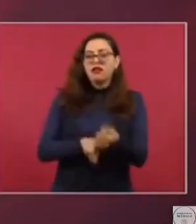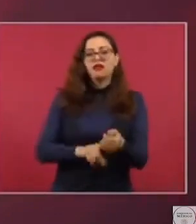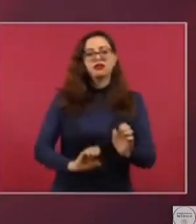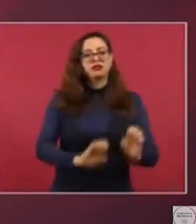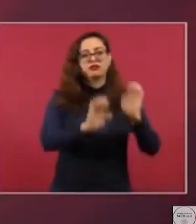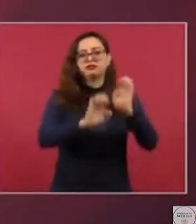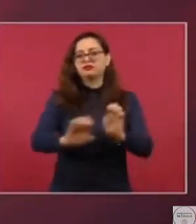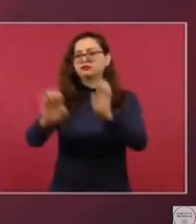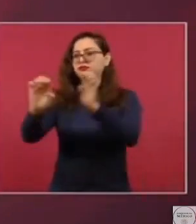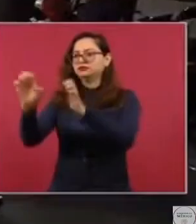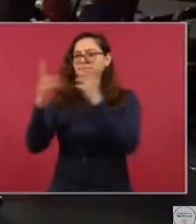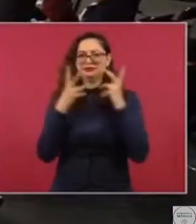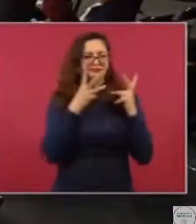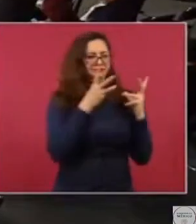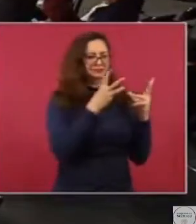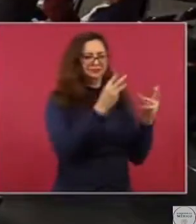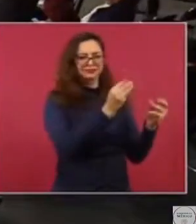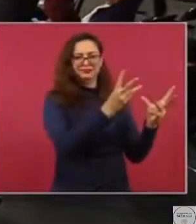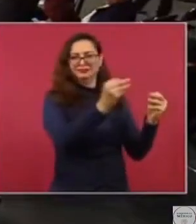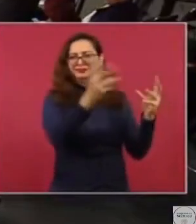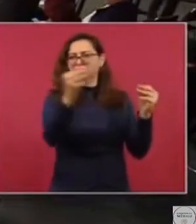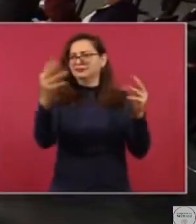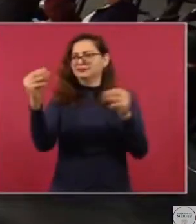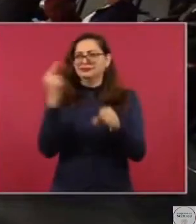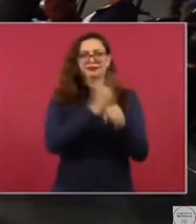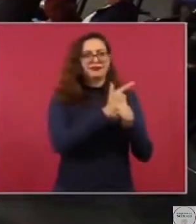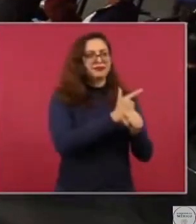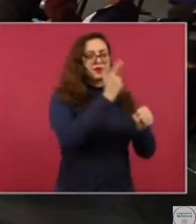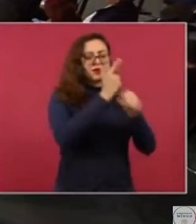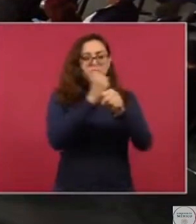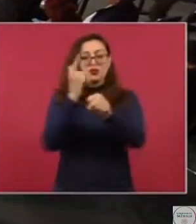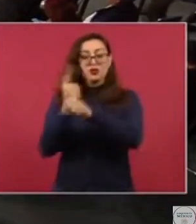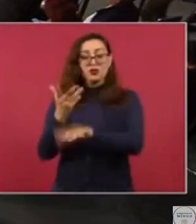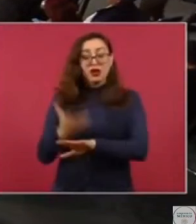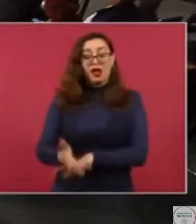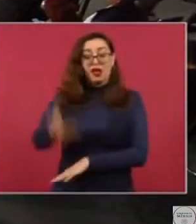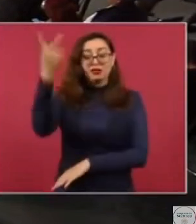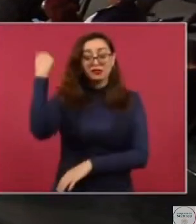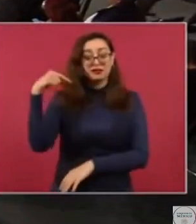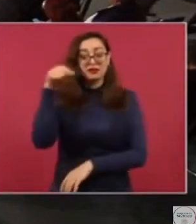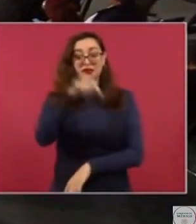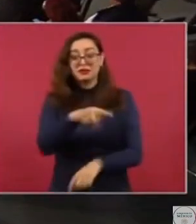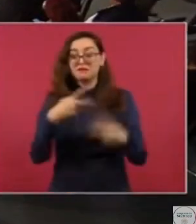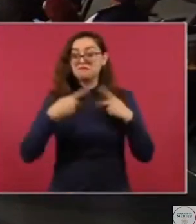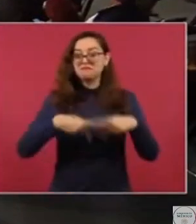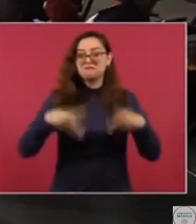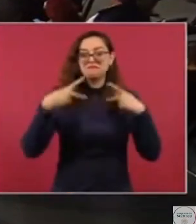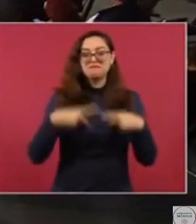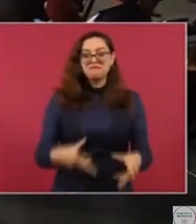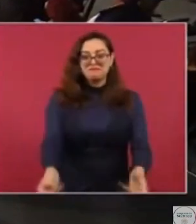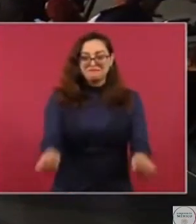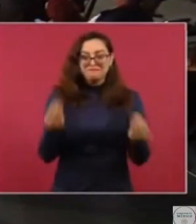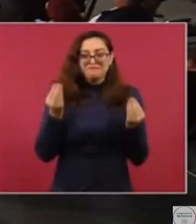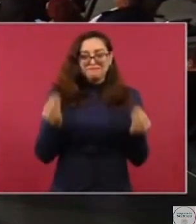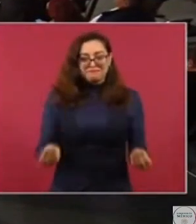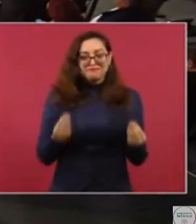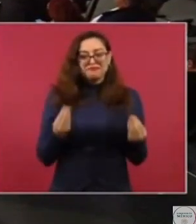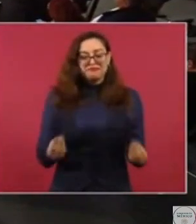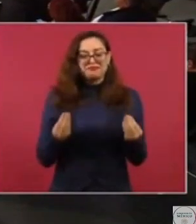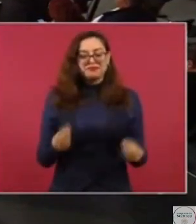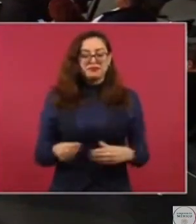que hablan de la enorme densidad poblacional que llegó a tener el área maya de México.